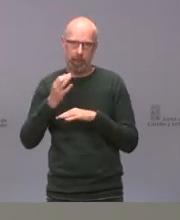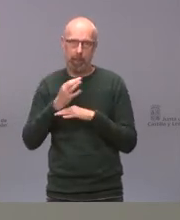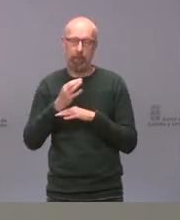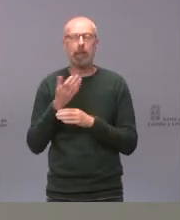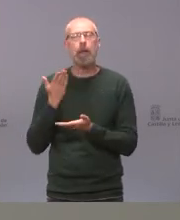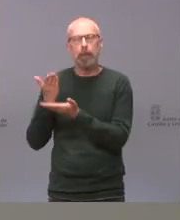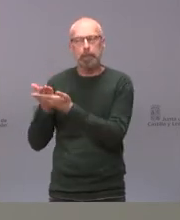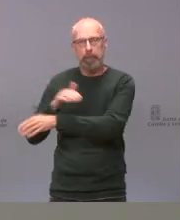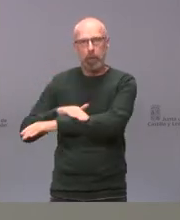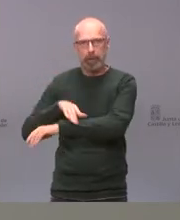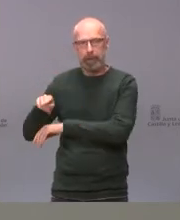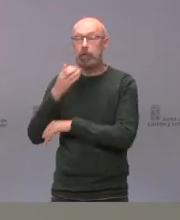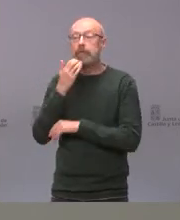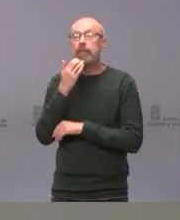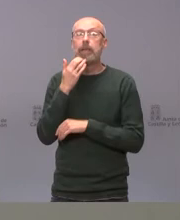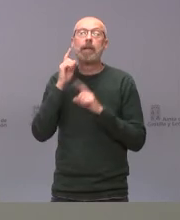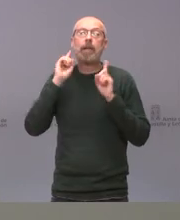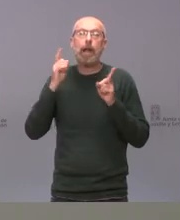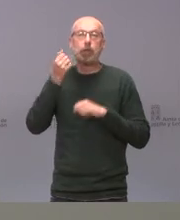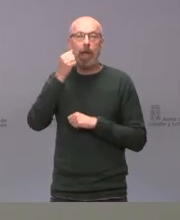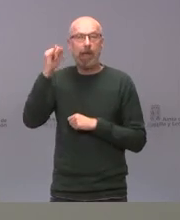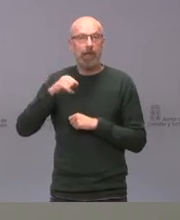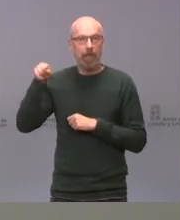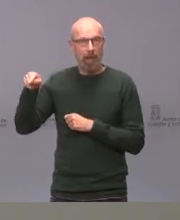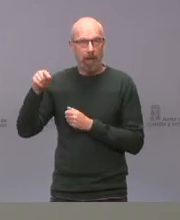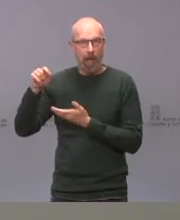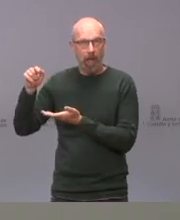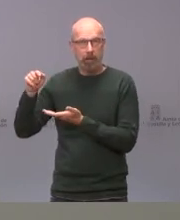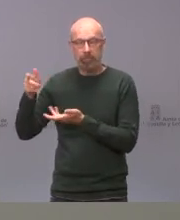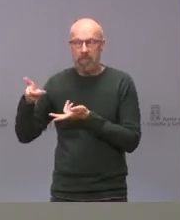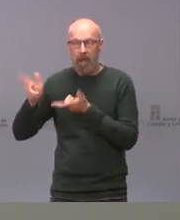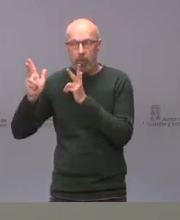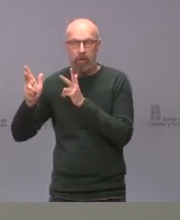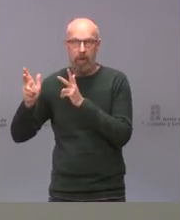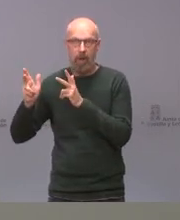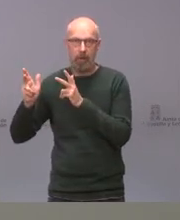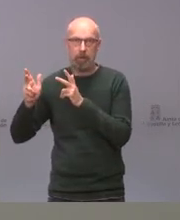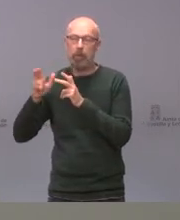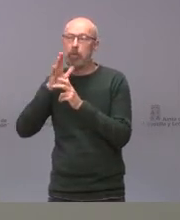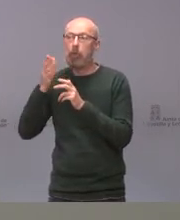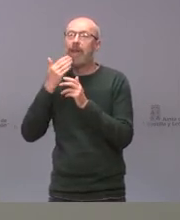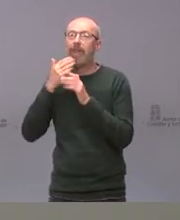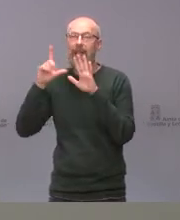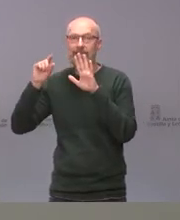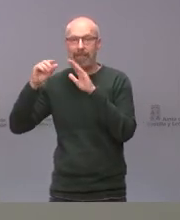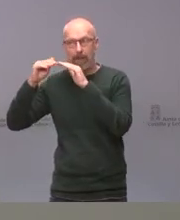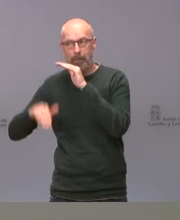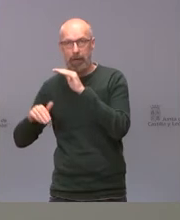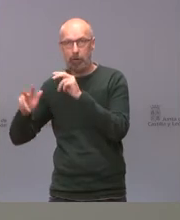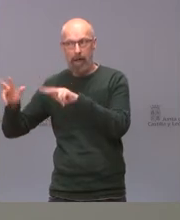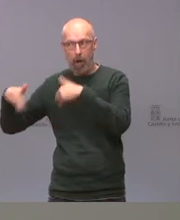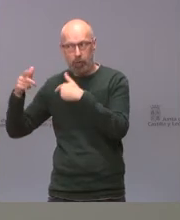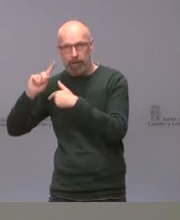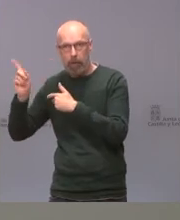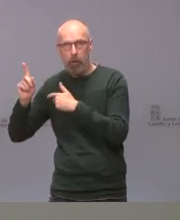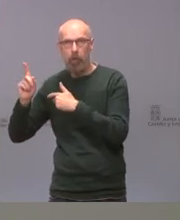es si AstraZeneca no se va a autorizar la vacuna por debajo de los 60 años, pues evidentemente nos tienen